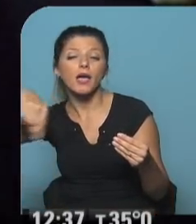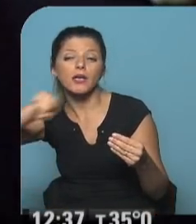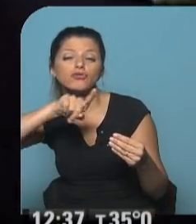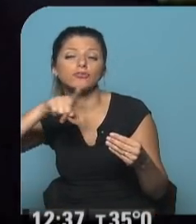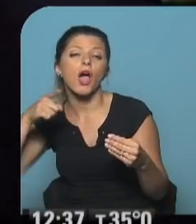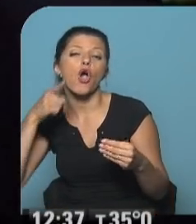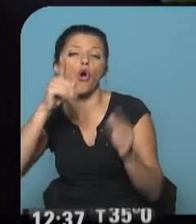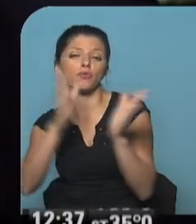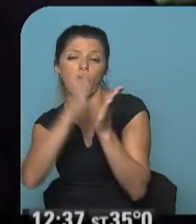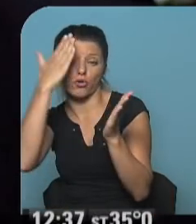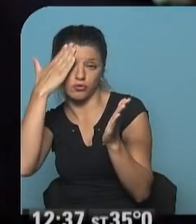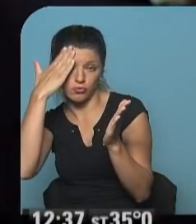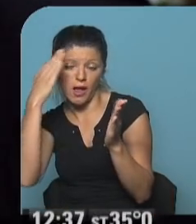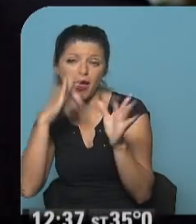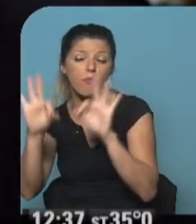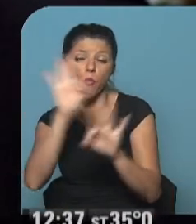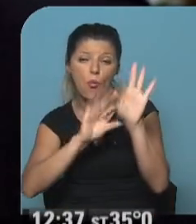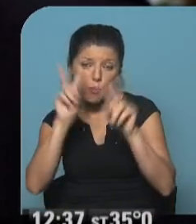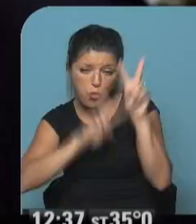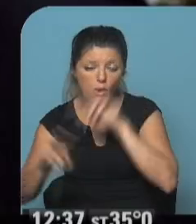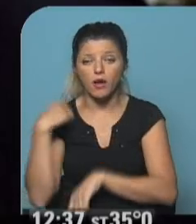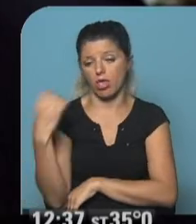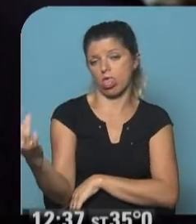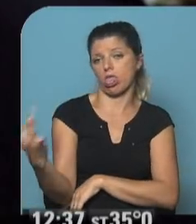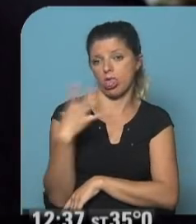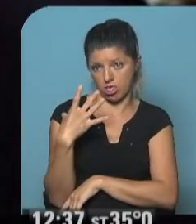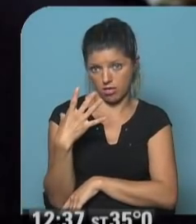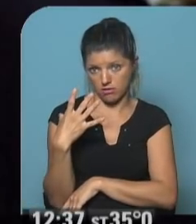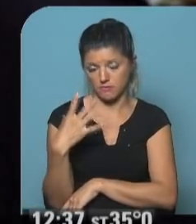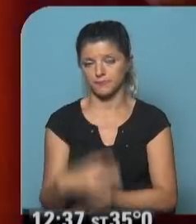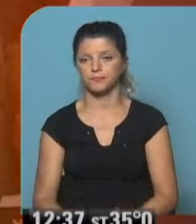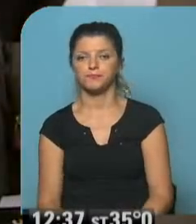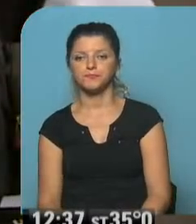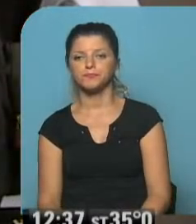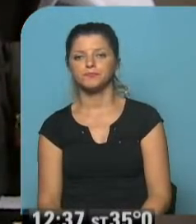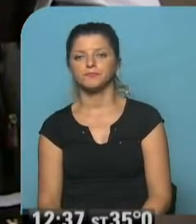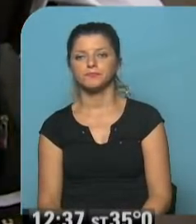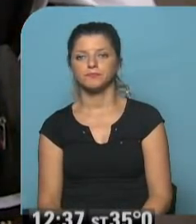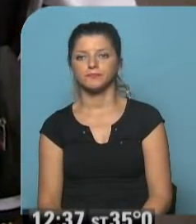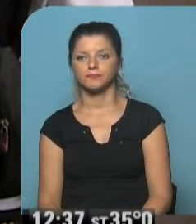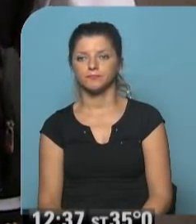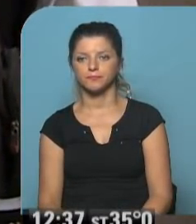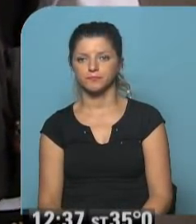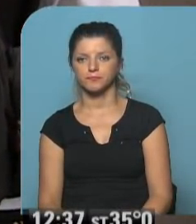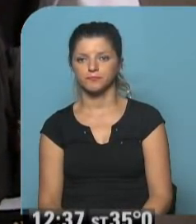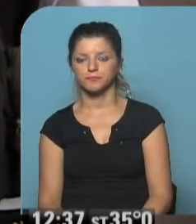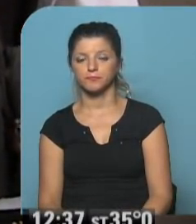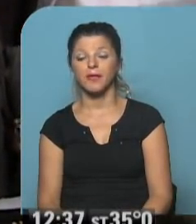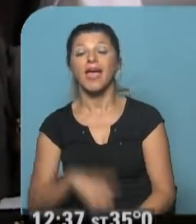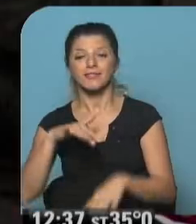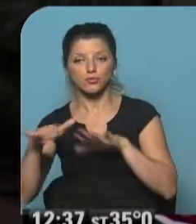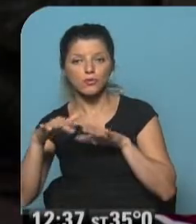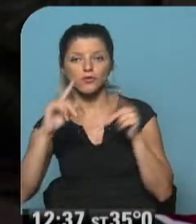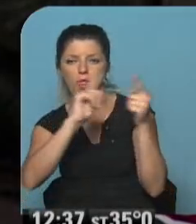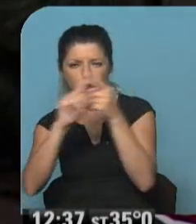inconstitucional de apartarme del poder por la fuerza de sus votos. El escenario de alianzas de